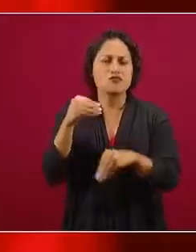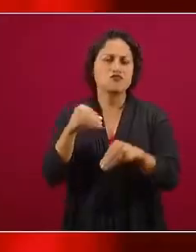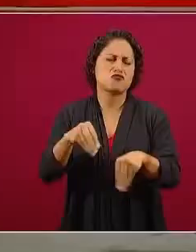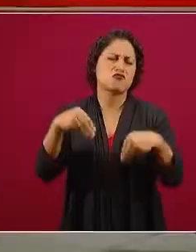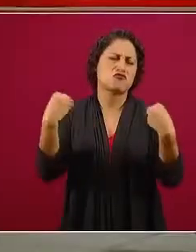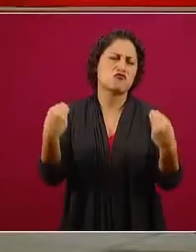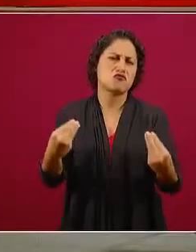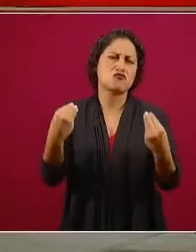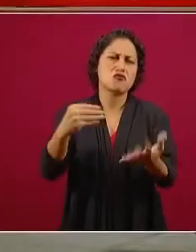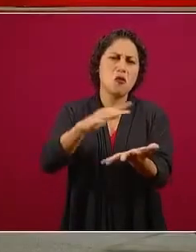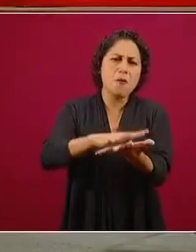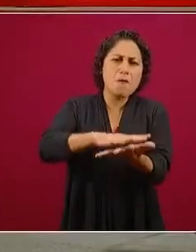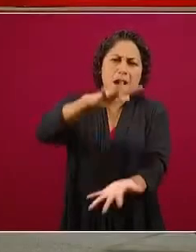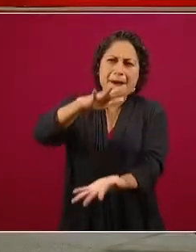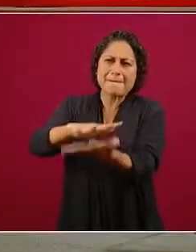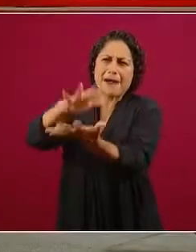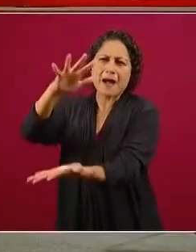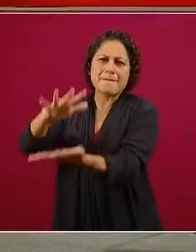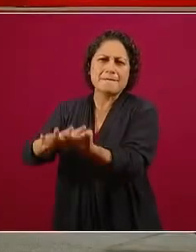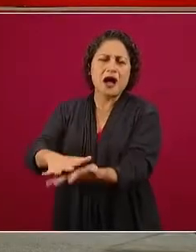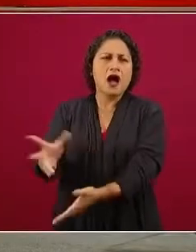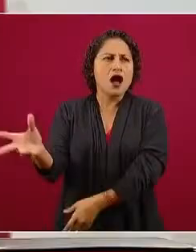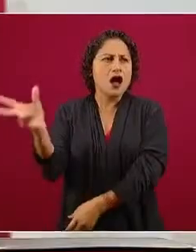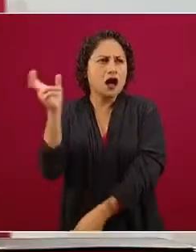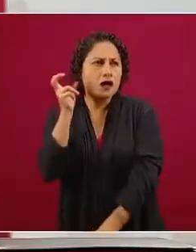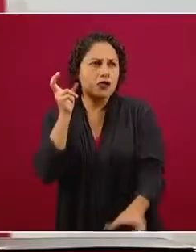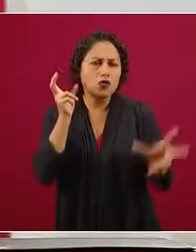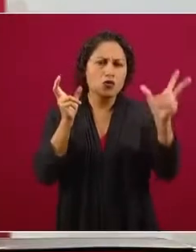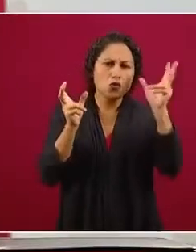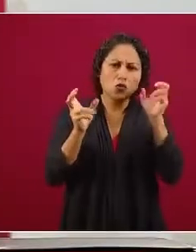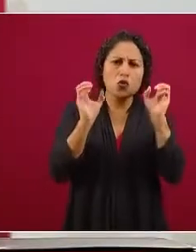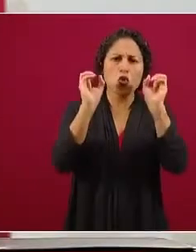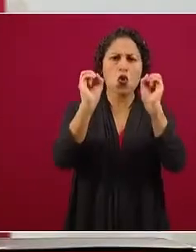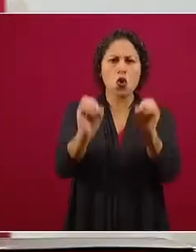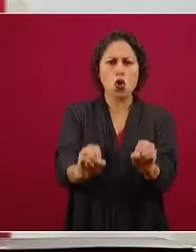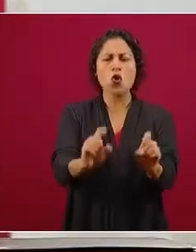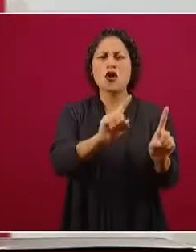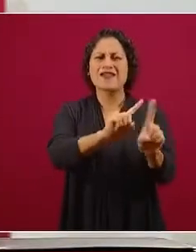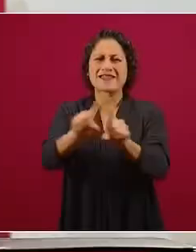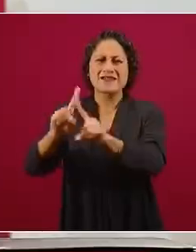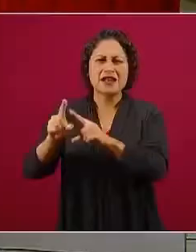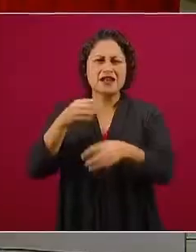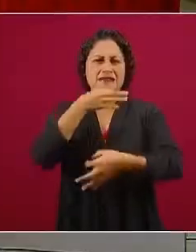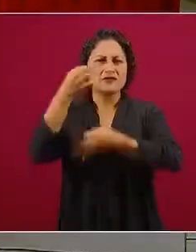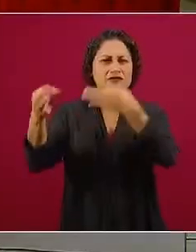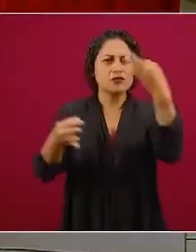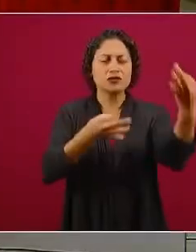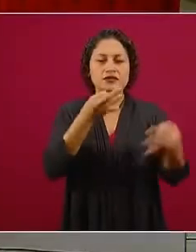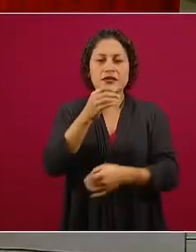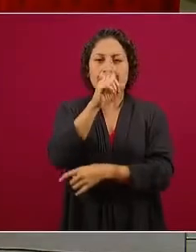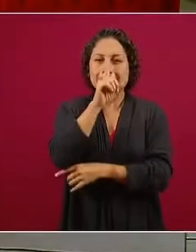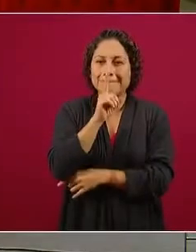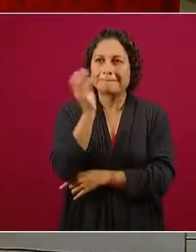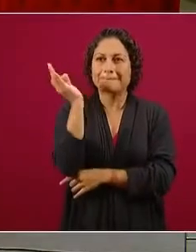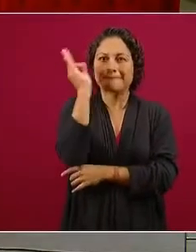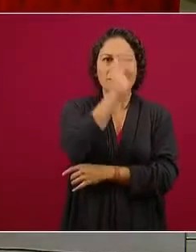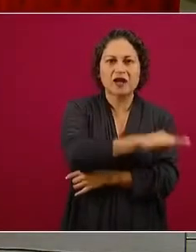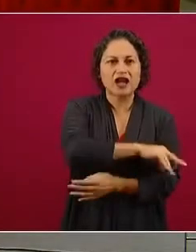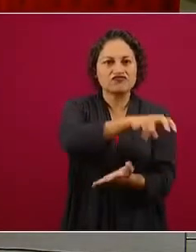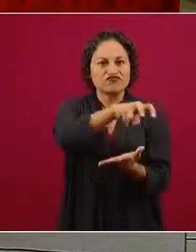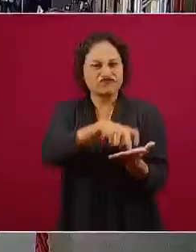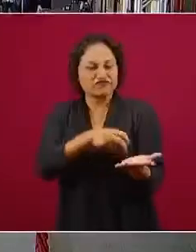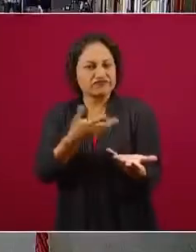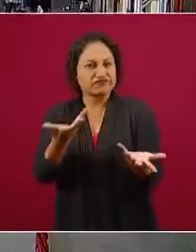cantidad de versiones falsas, de audios, de versiones alteradas se han generado. Hasta el momento